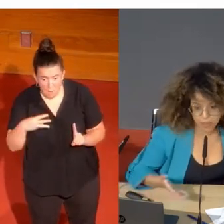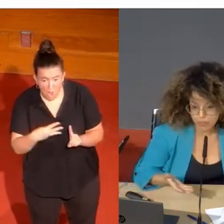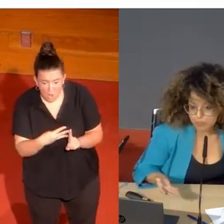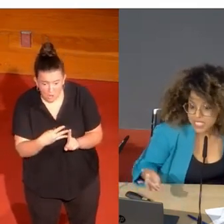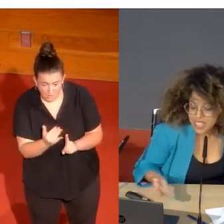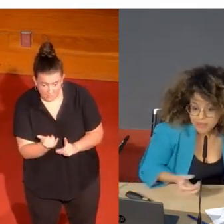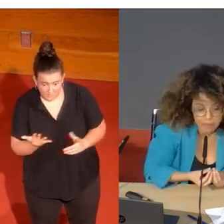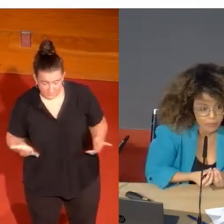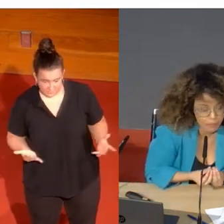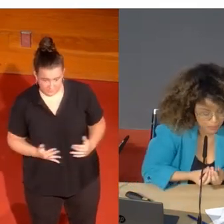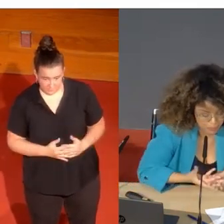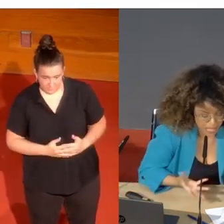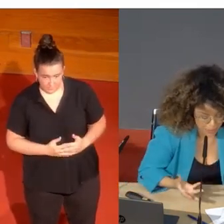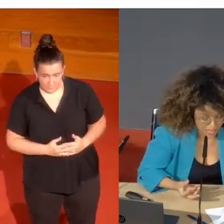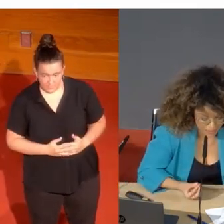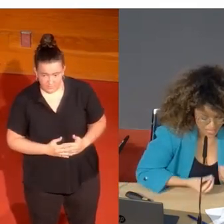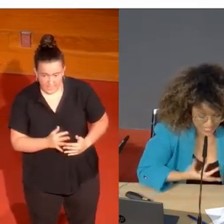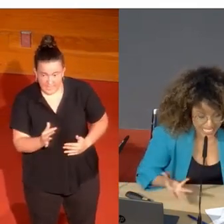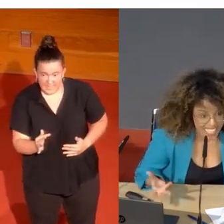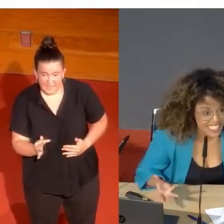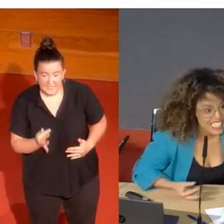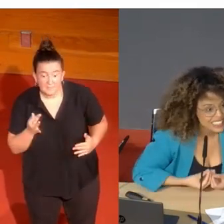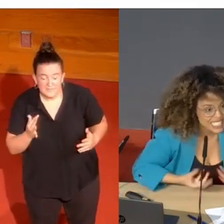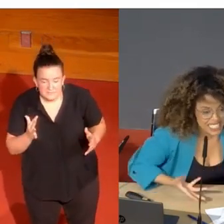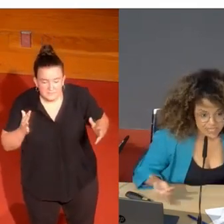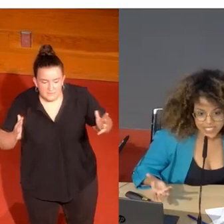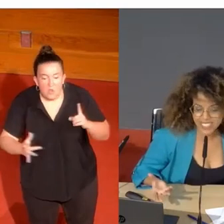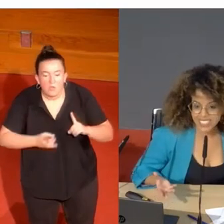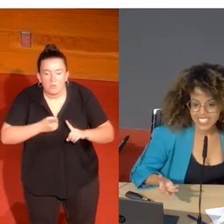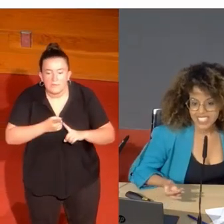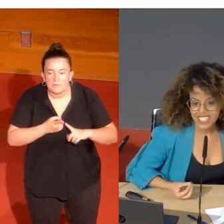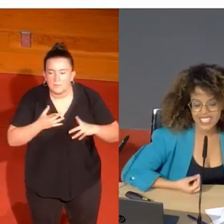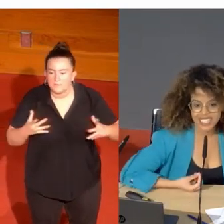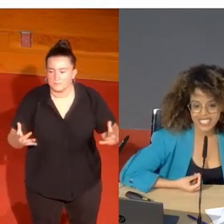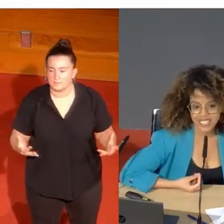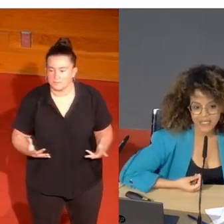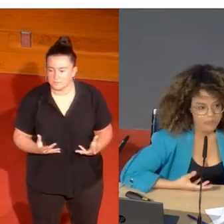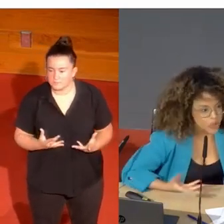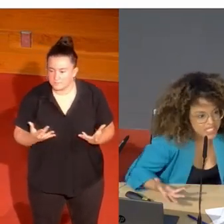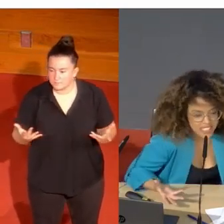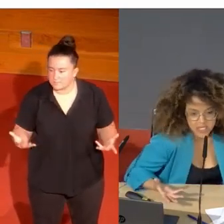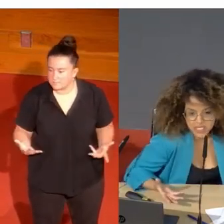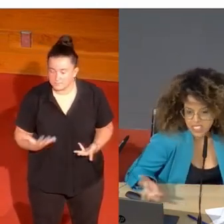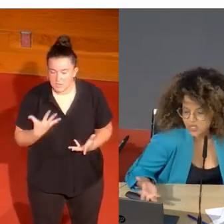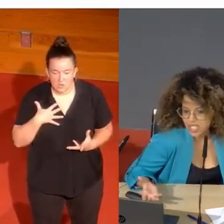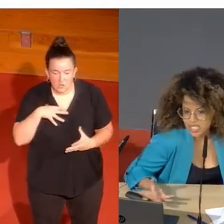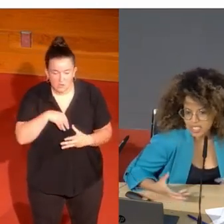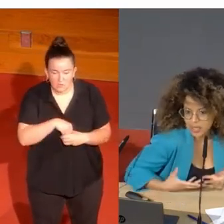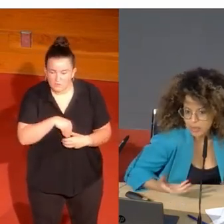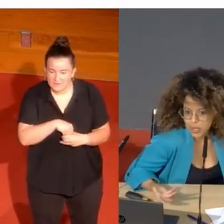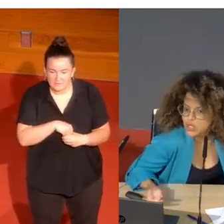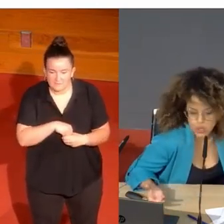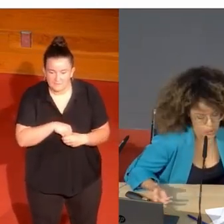y Y encima Para para para crear y escribir eh contenido de